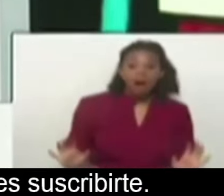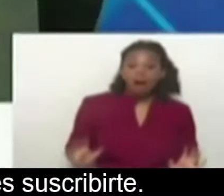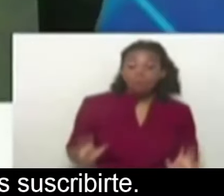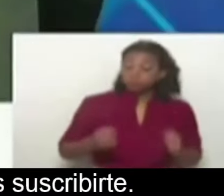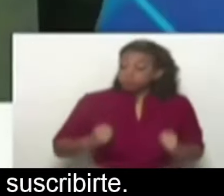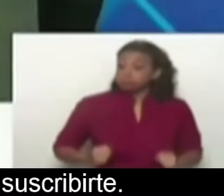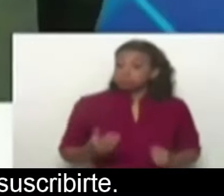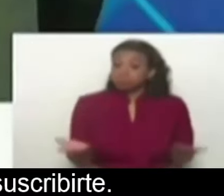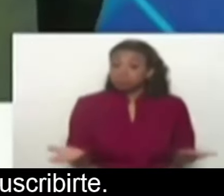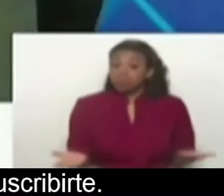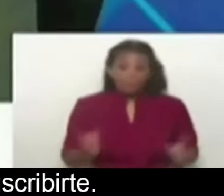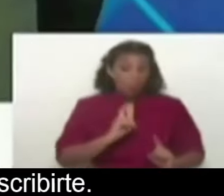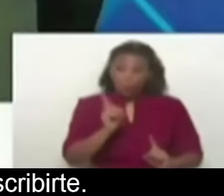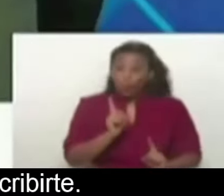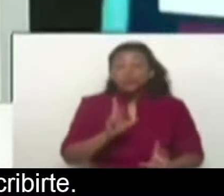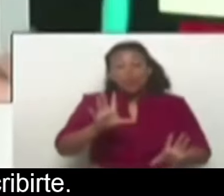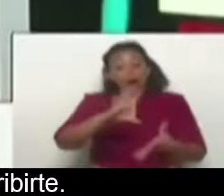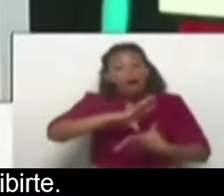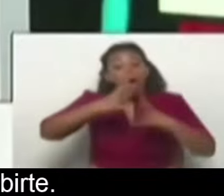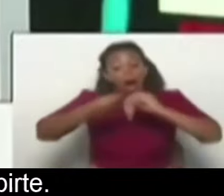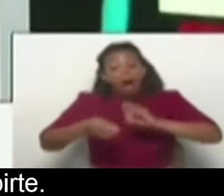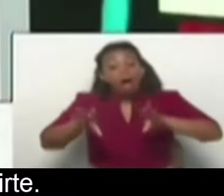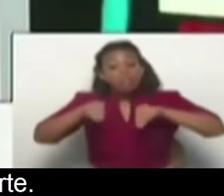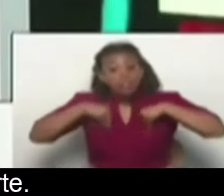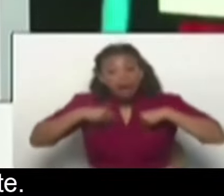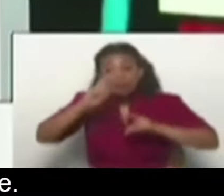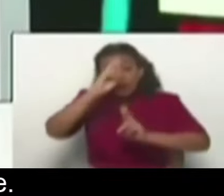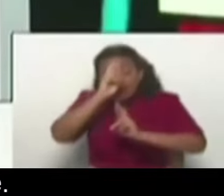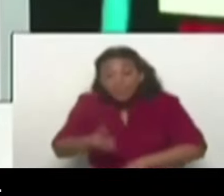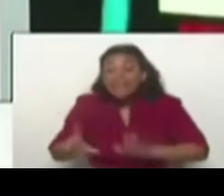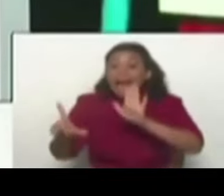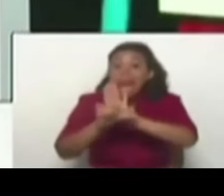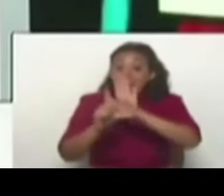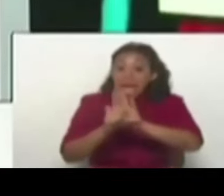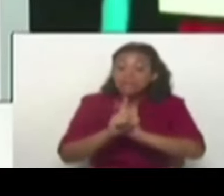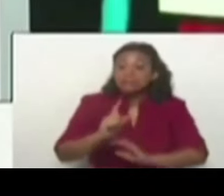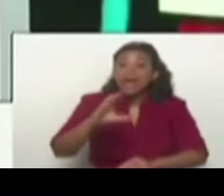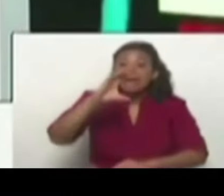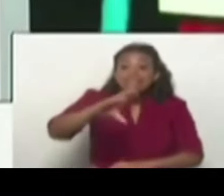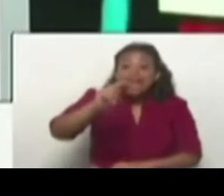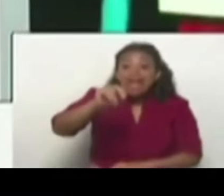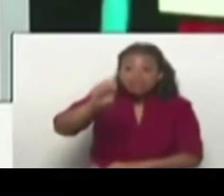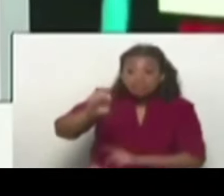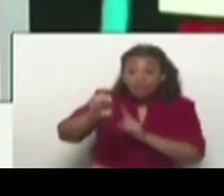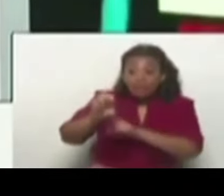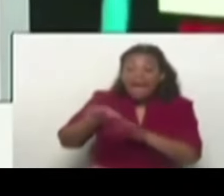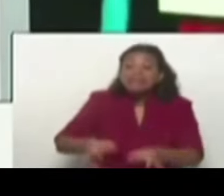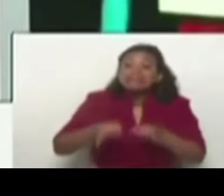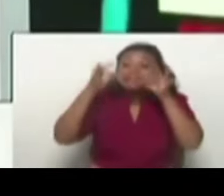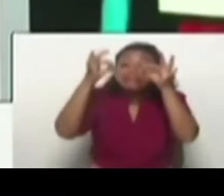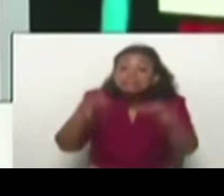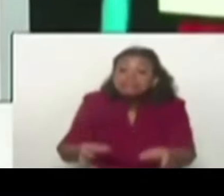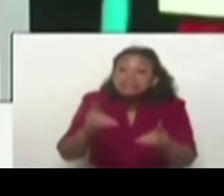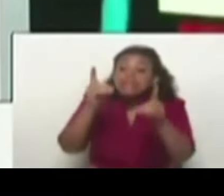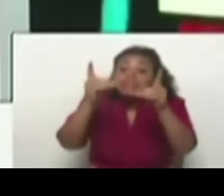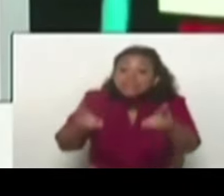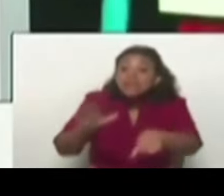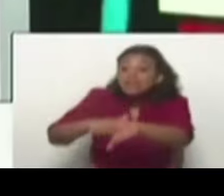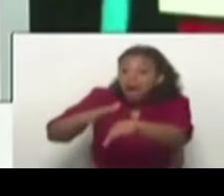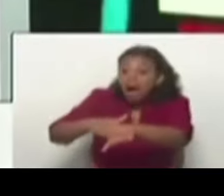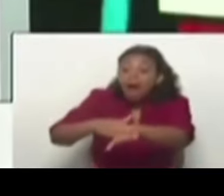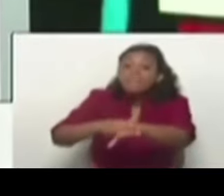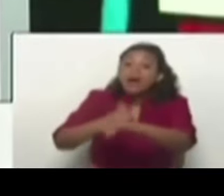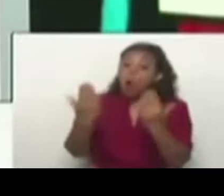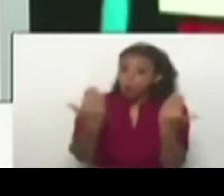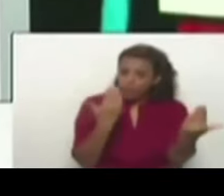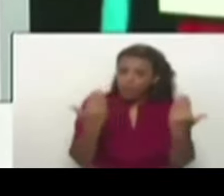¿verdad? No, uno tiene que respetar. Si el poder electoral, que es el árbitro, te llama, yo lo comparaba